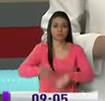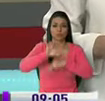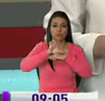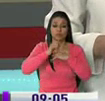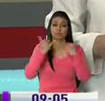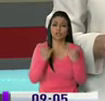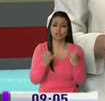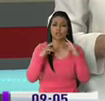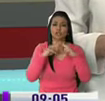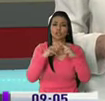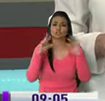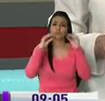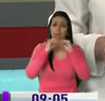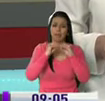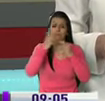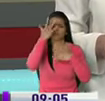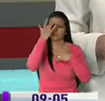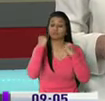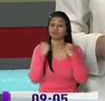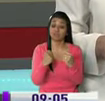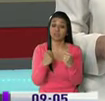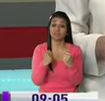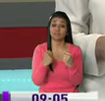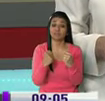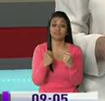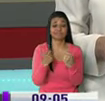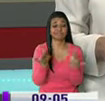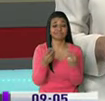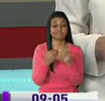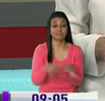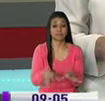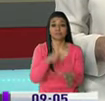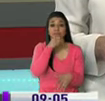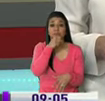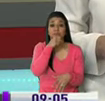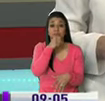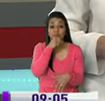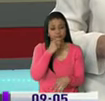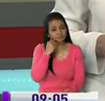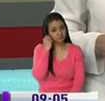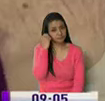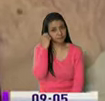conocer un poco más sobre esta terrible enfermedad que afecta a los adultos mayores.